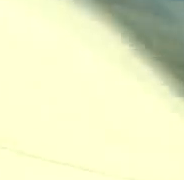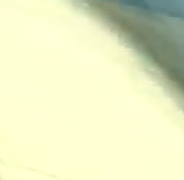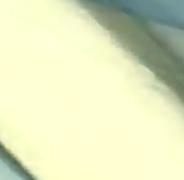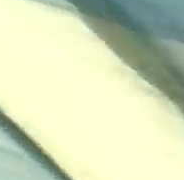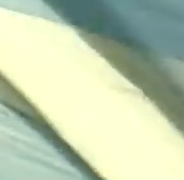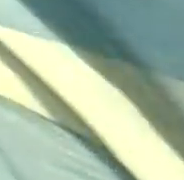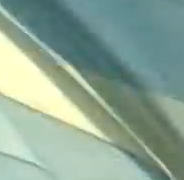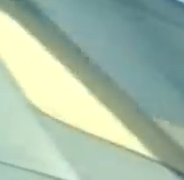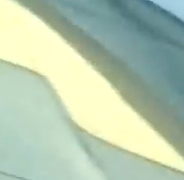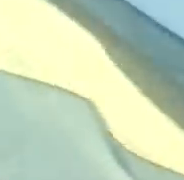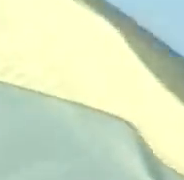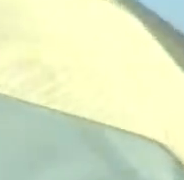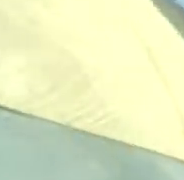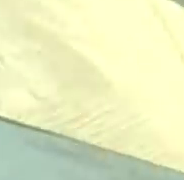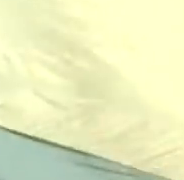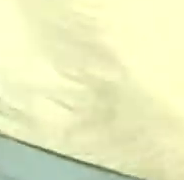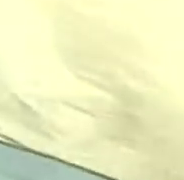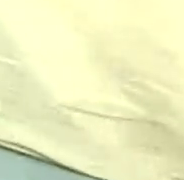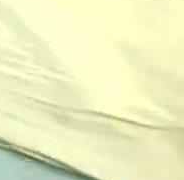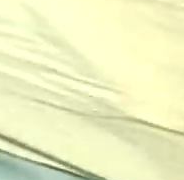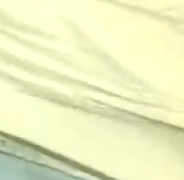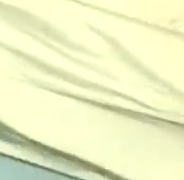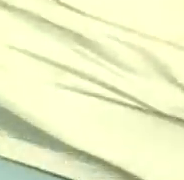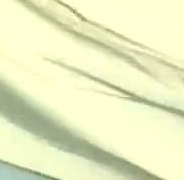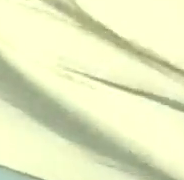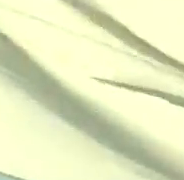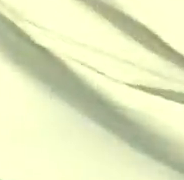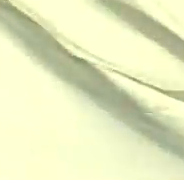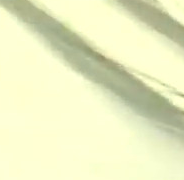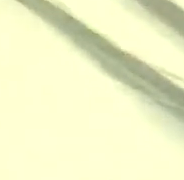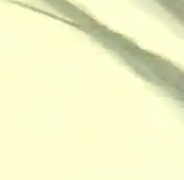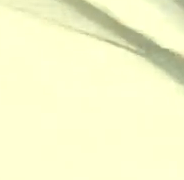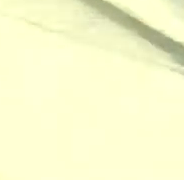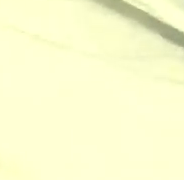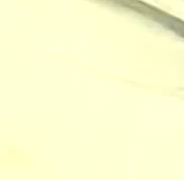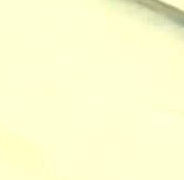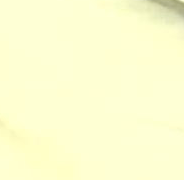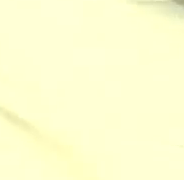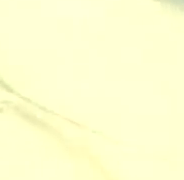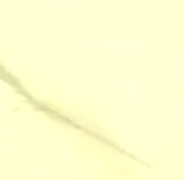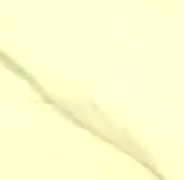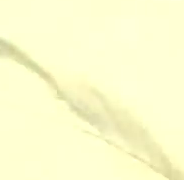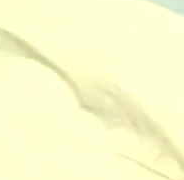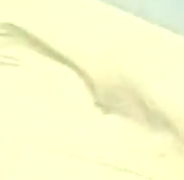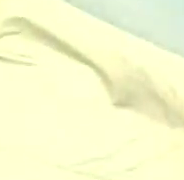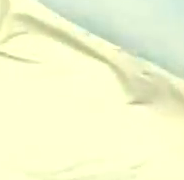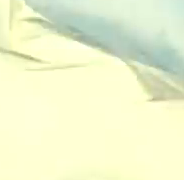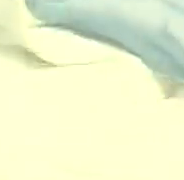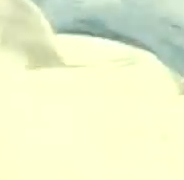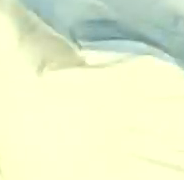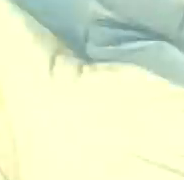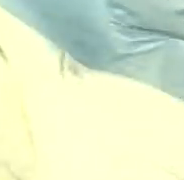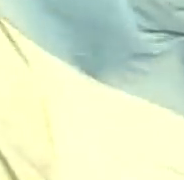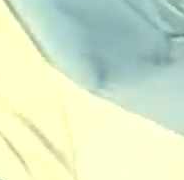LRA Radio Nacional, ILS 82, Televisión Canal 7, la Televisión Pública, junto a todas las emisoras que integran la cadena